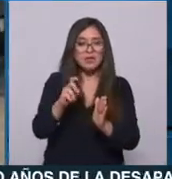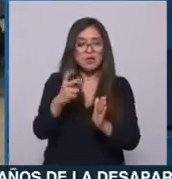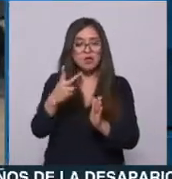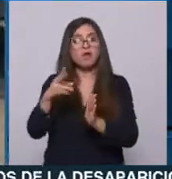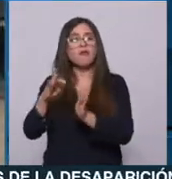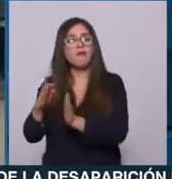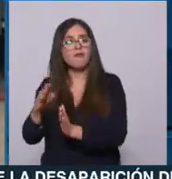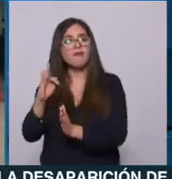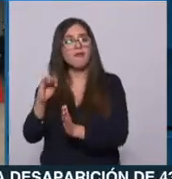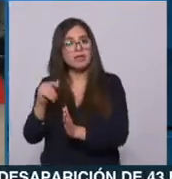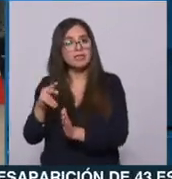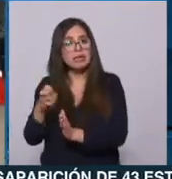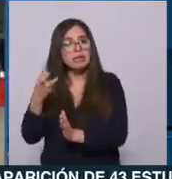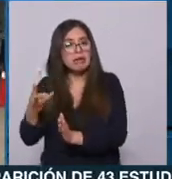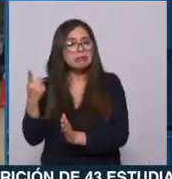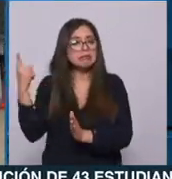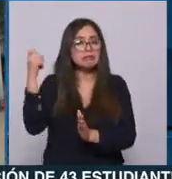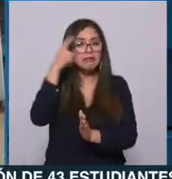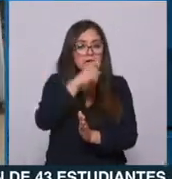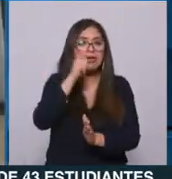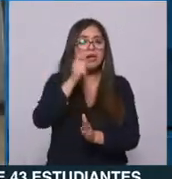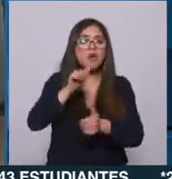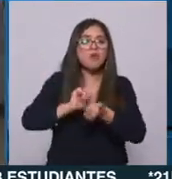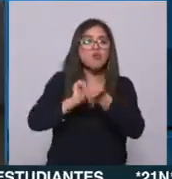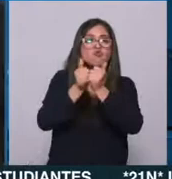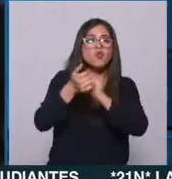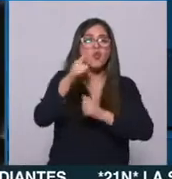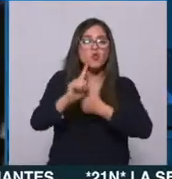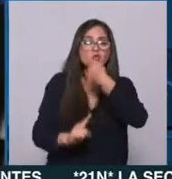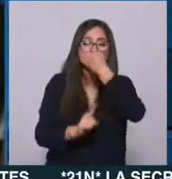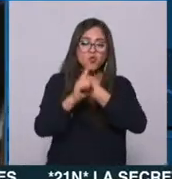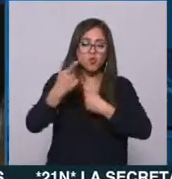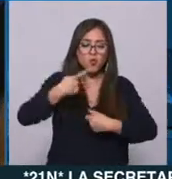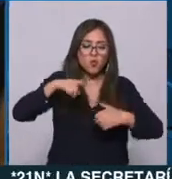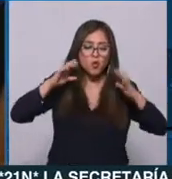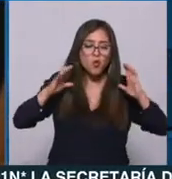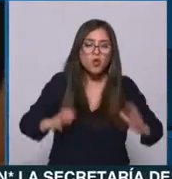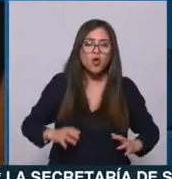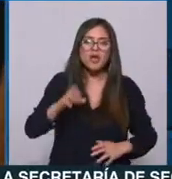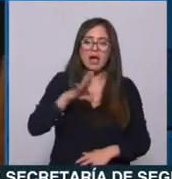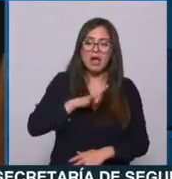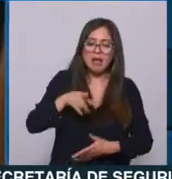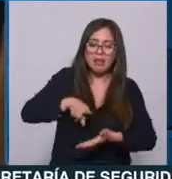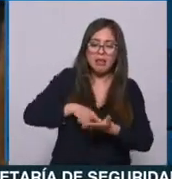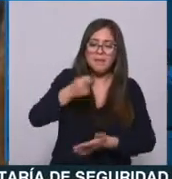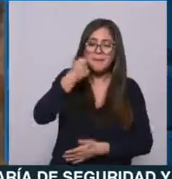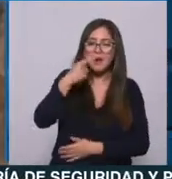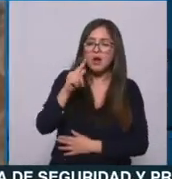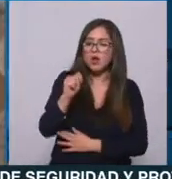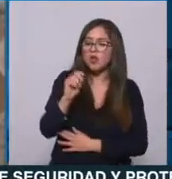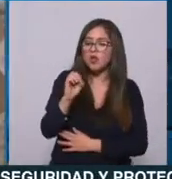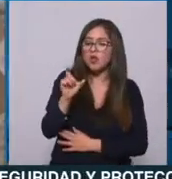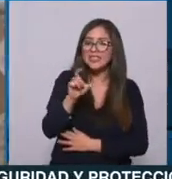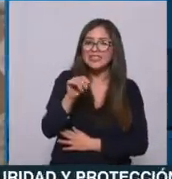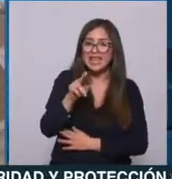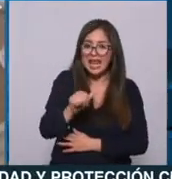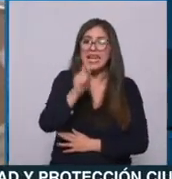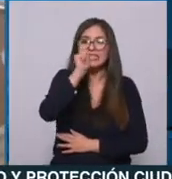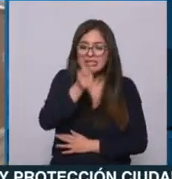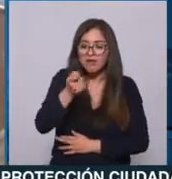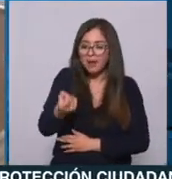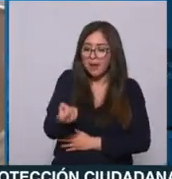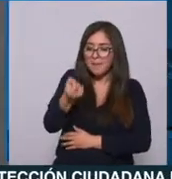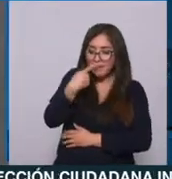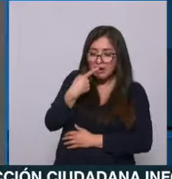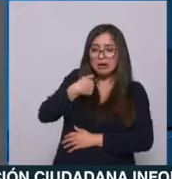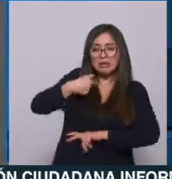espaciar este tipo de fases por la toxicidad que puede generar el medicamento, y tenemos que esperar que el paciente recupere para que podamos